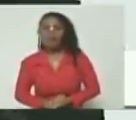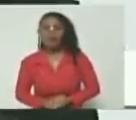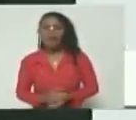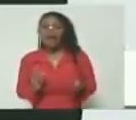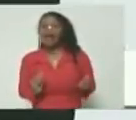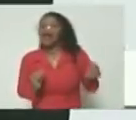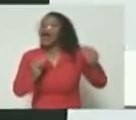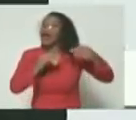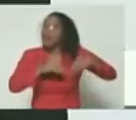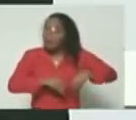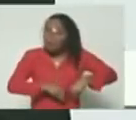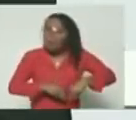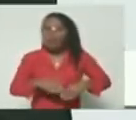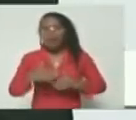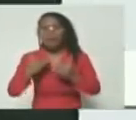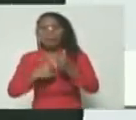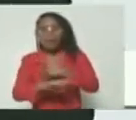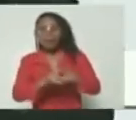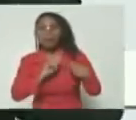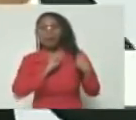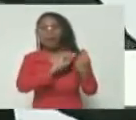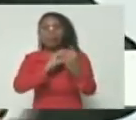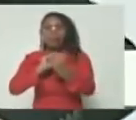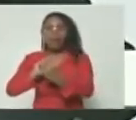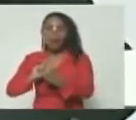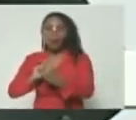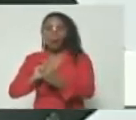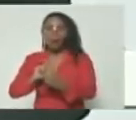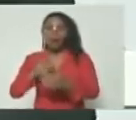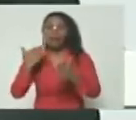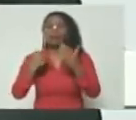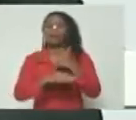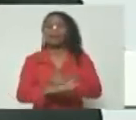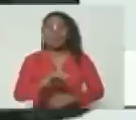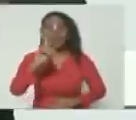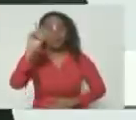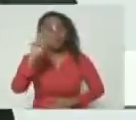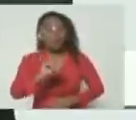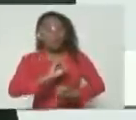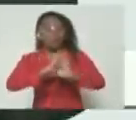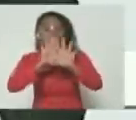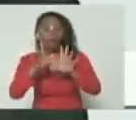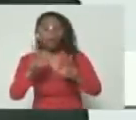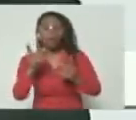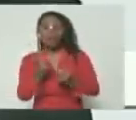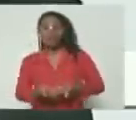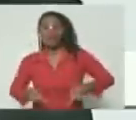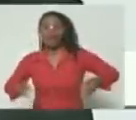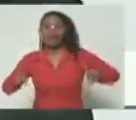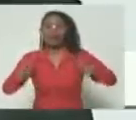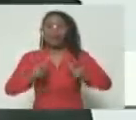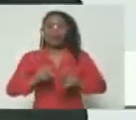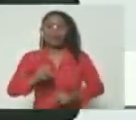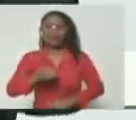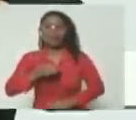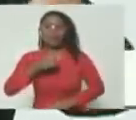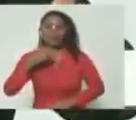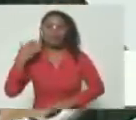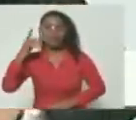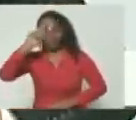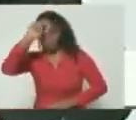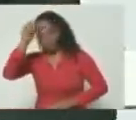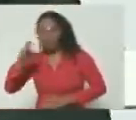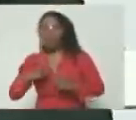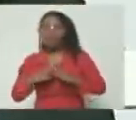acuerdo que pasa por el diálogo y que pasa obviamente por la valentía de reconocer que aquí